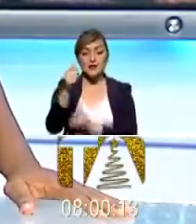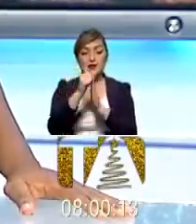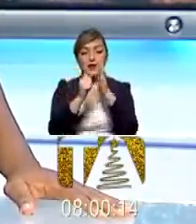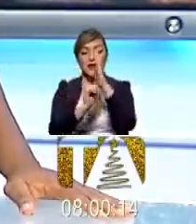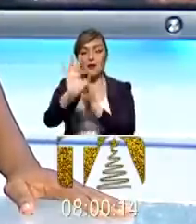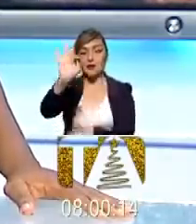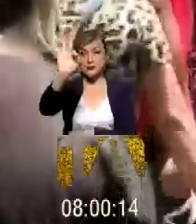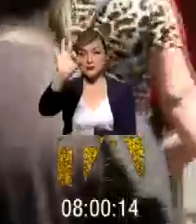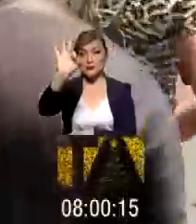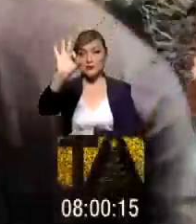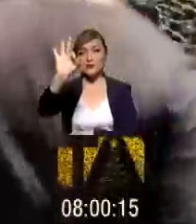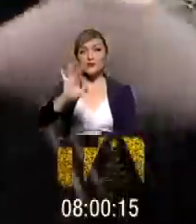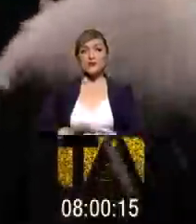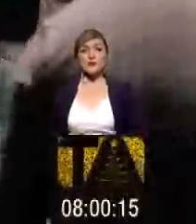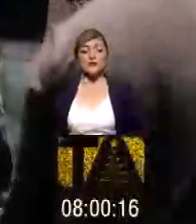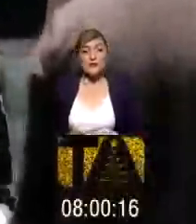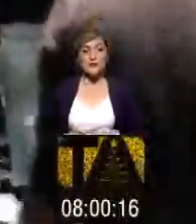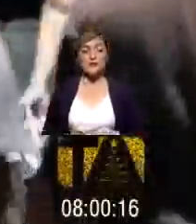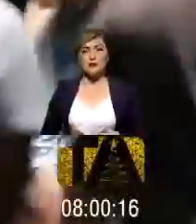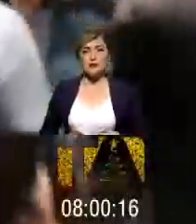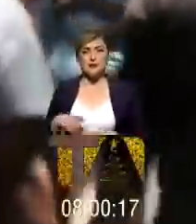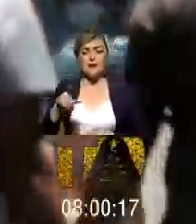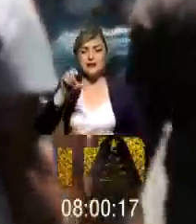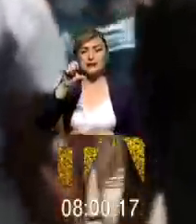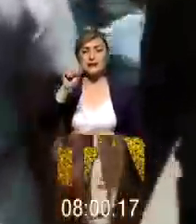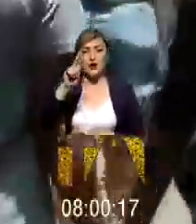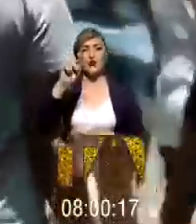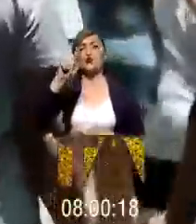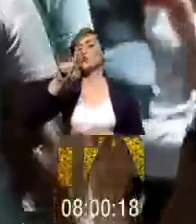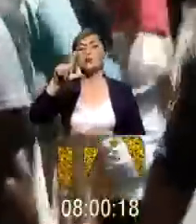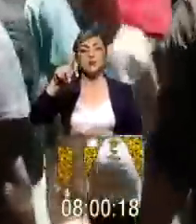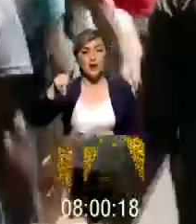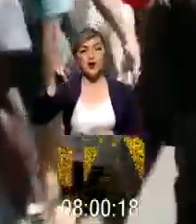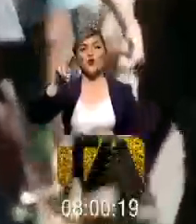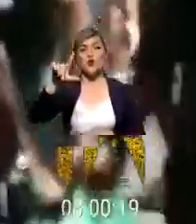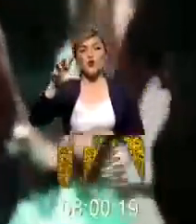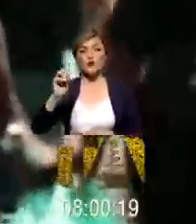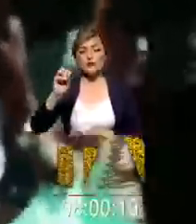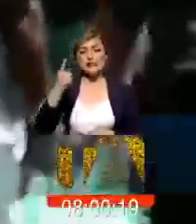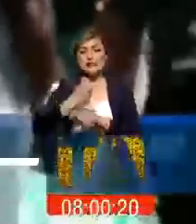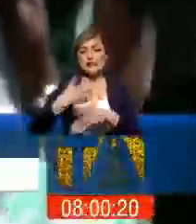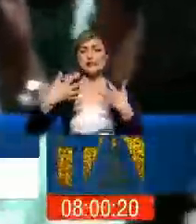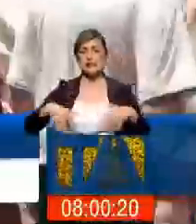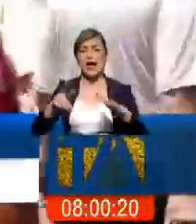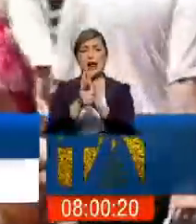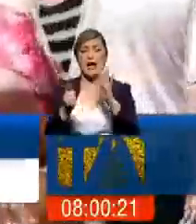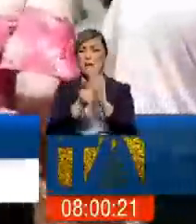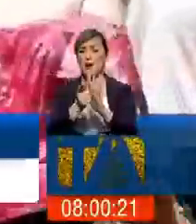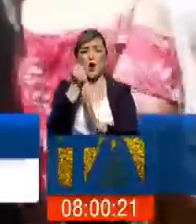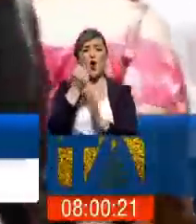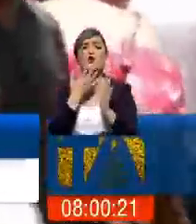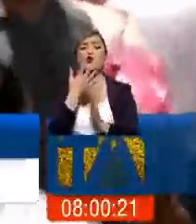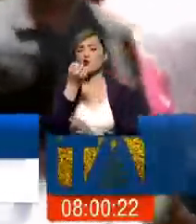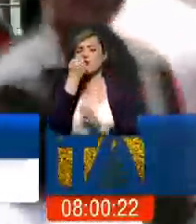agencia EFE. El estado de Sao Paulo decretó fase roja para los días de Navidad y Año Nuevo, con restricciones para